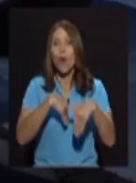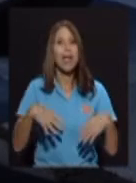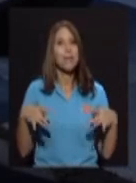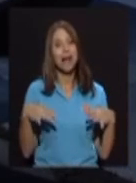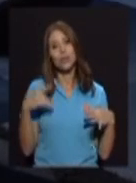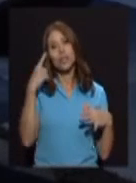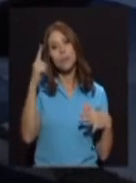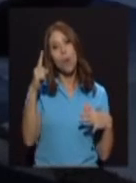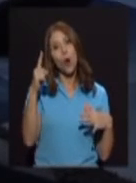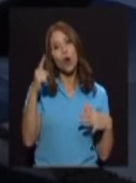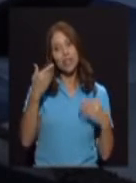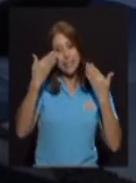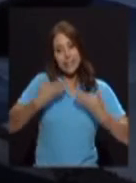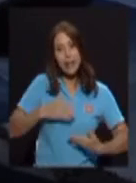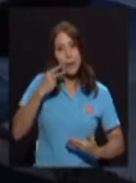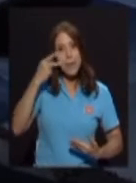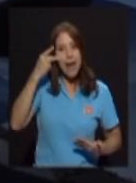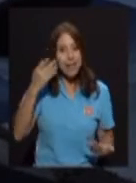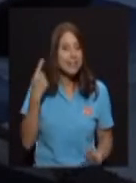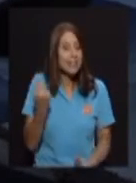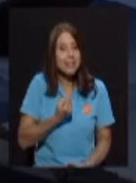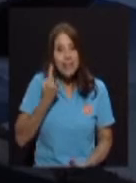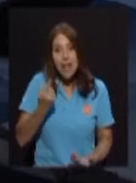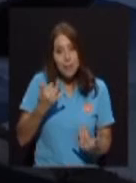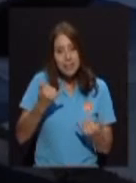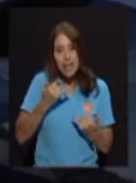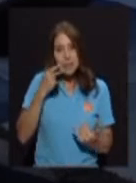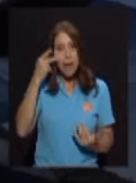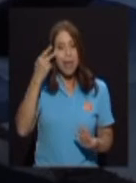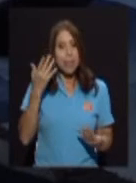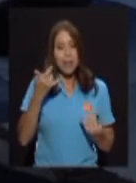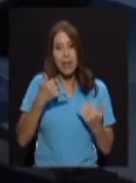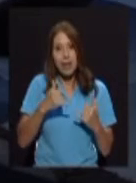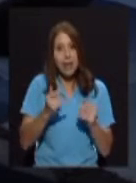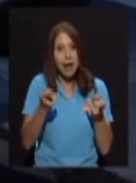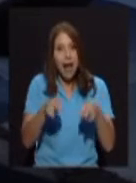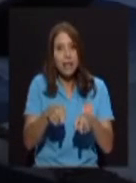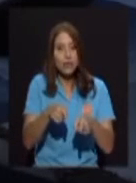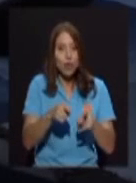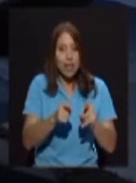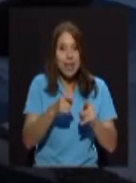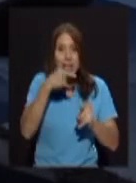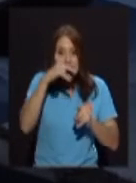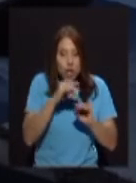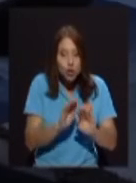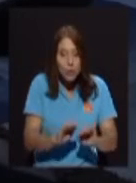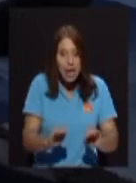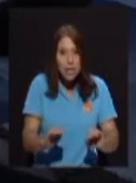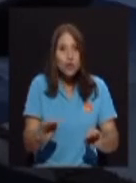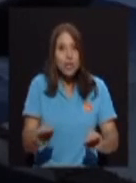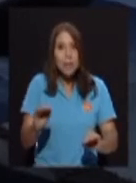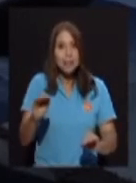paternidad, siempre se es padre en casos de niños pequeños y niños más grandes.